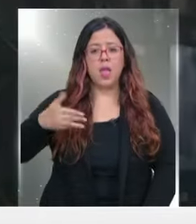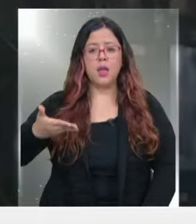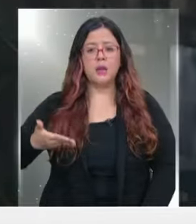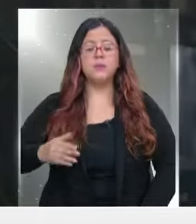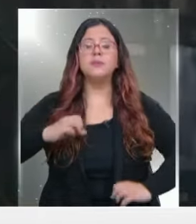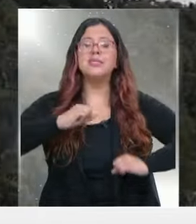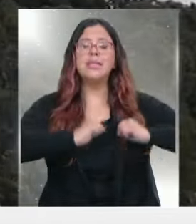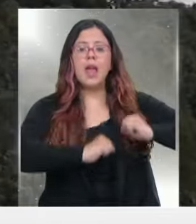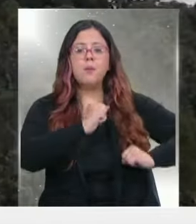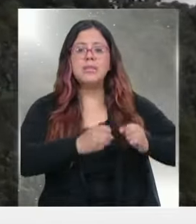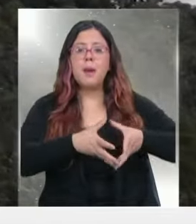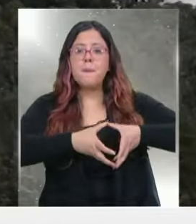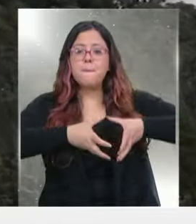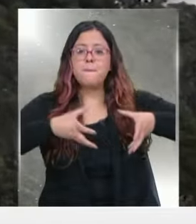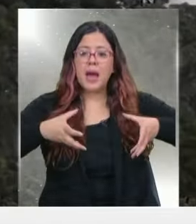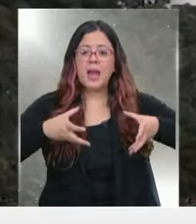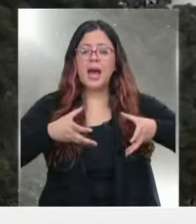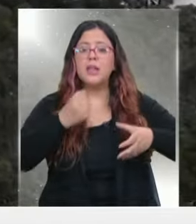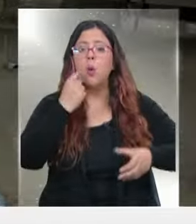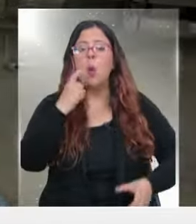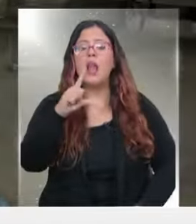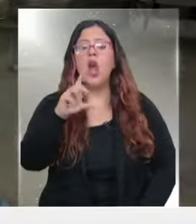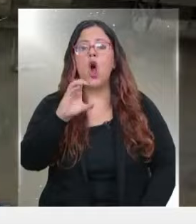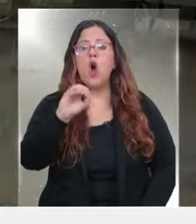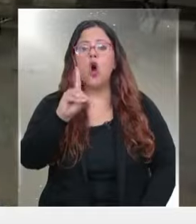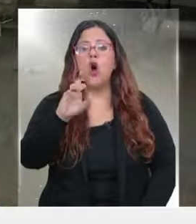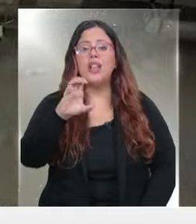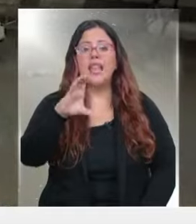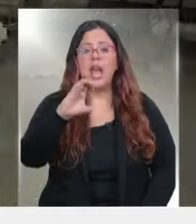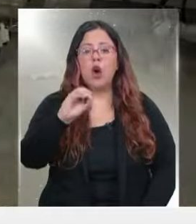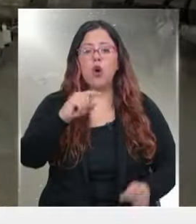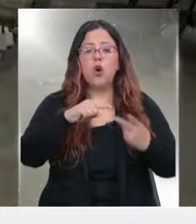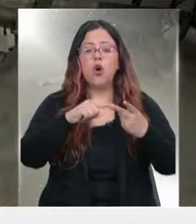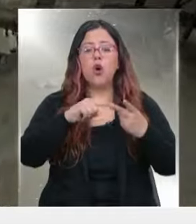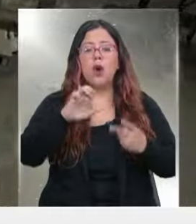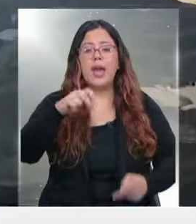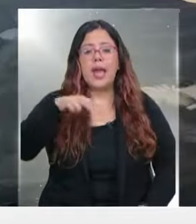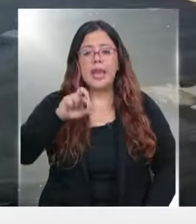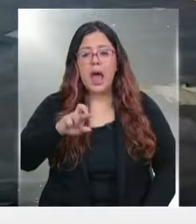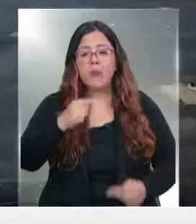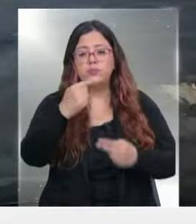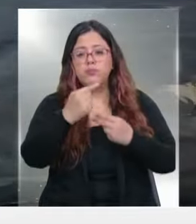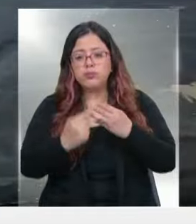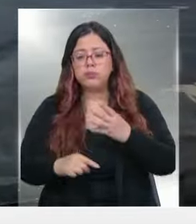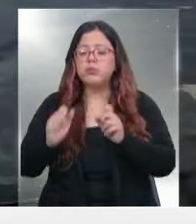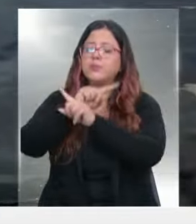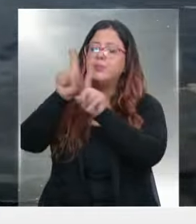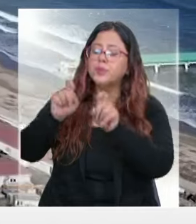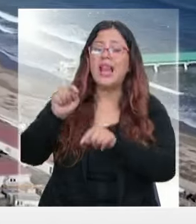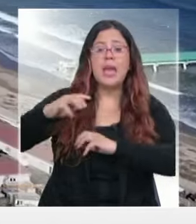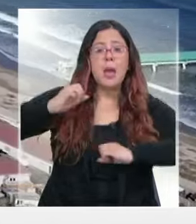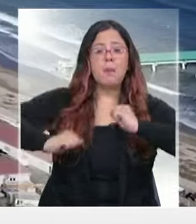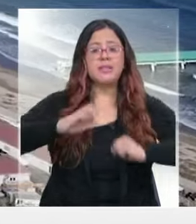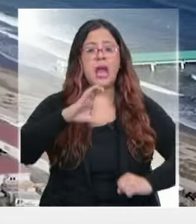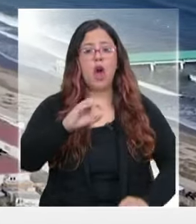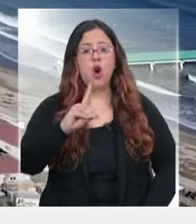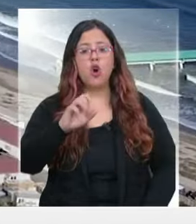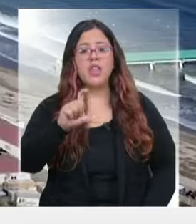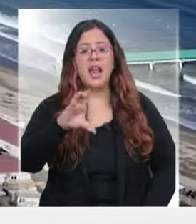Las empresas más grandes del cordón son Codelco, AES y ENAP. Al consultarles por esta nueva normativa, Codelco asegura que se han